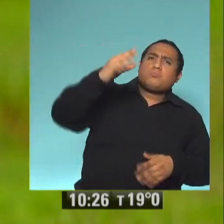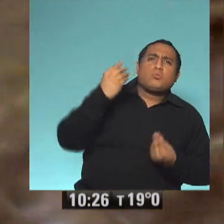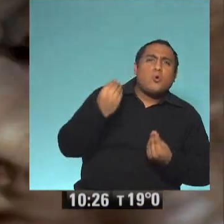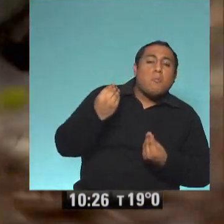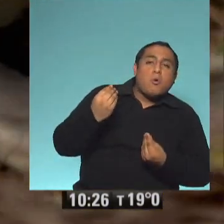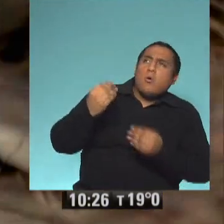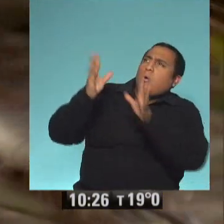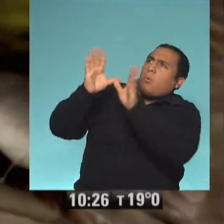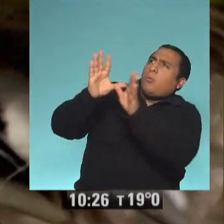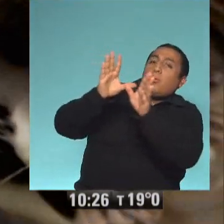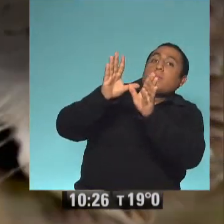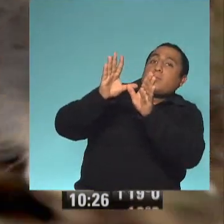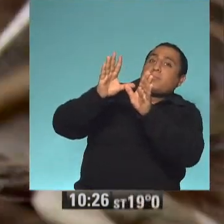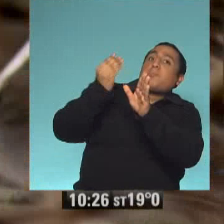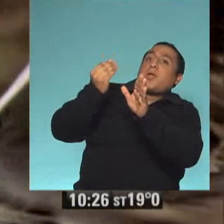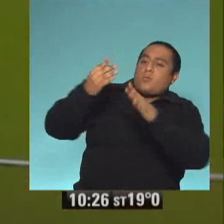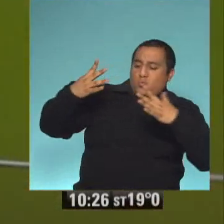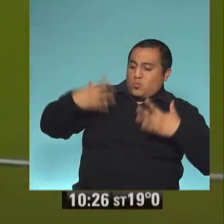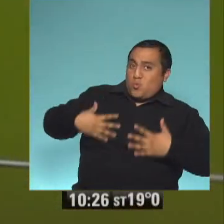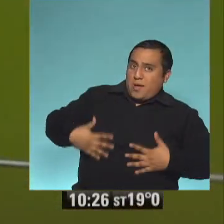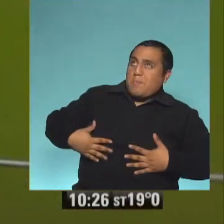La clave está en su cuerpo.